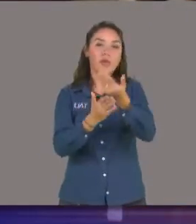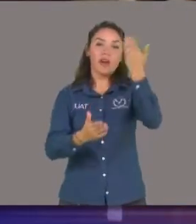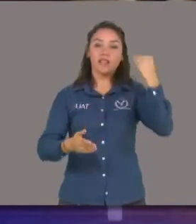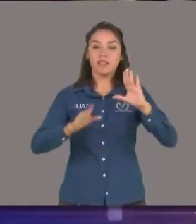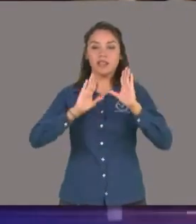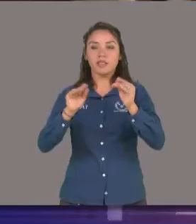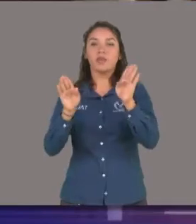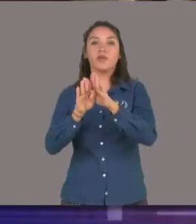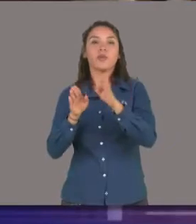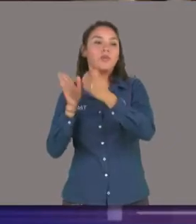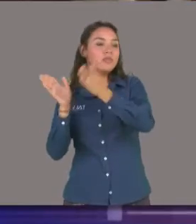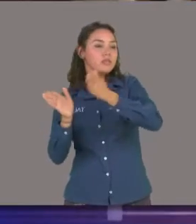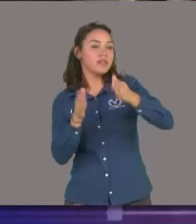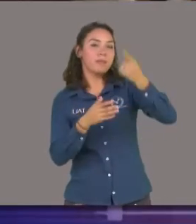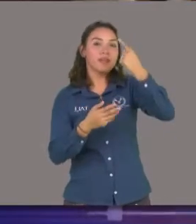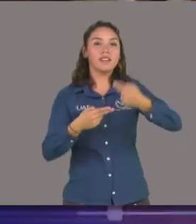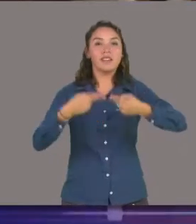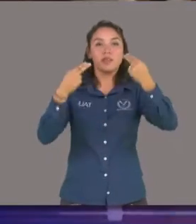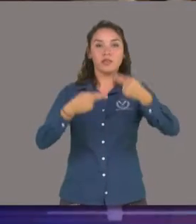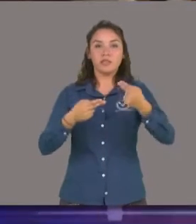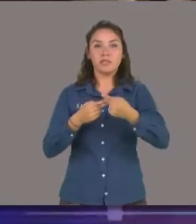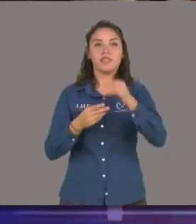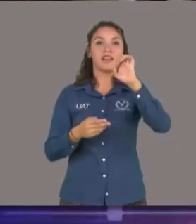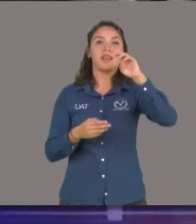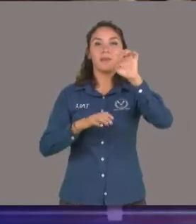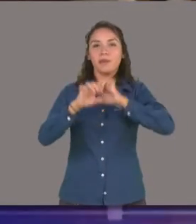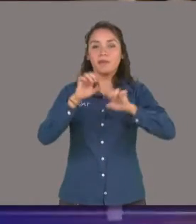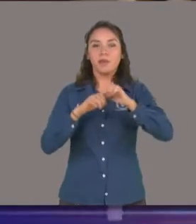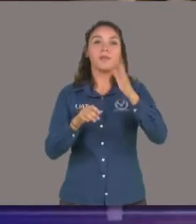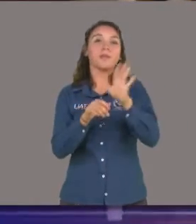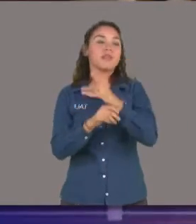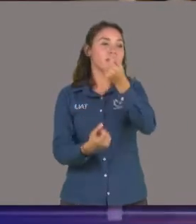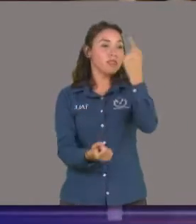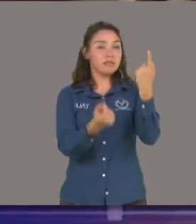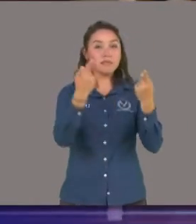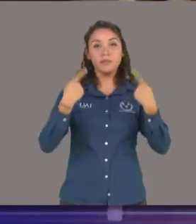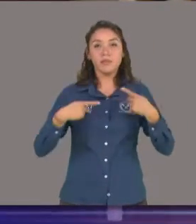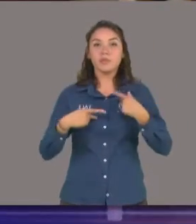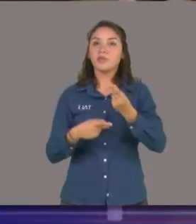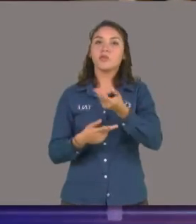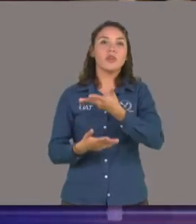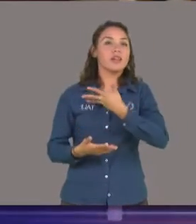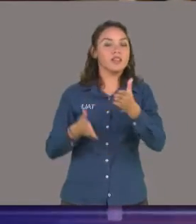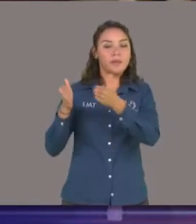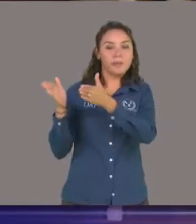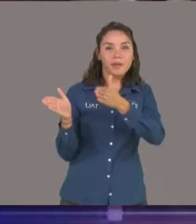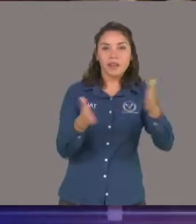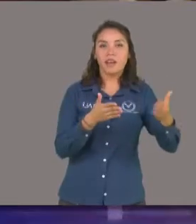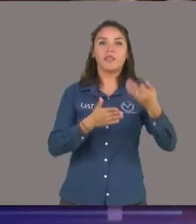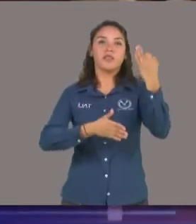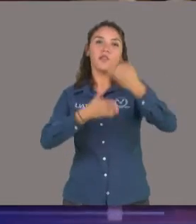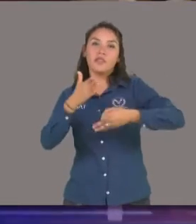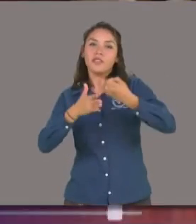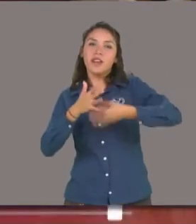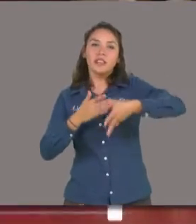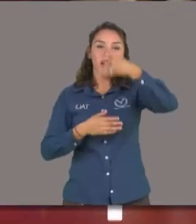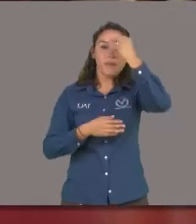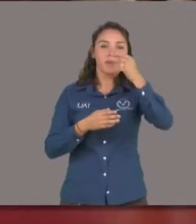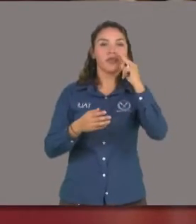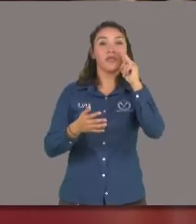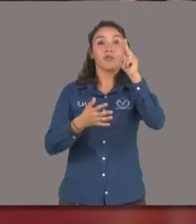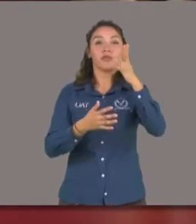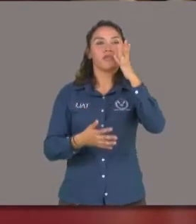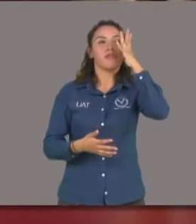darle a los alumnos o futuros emprendedores todas aquellas herramientas de cómo se debe llevar una empresa.